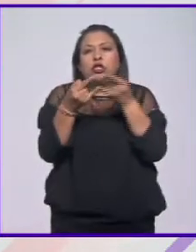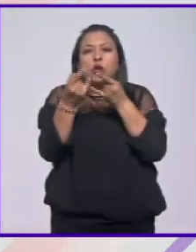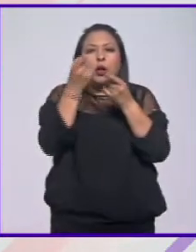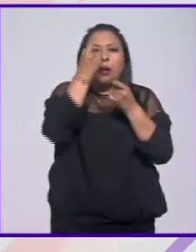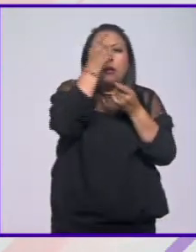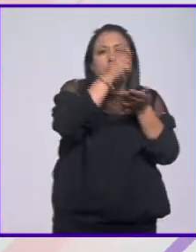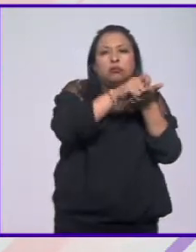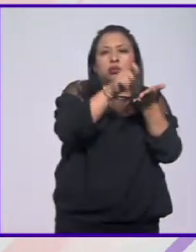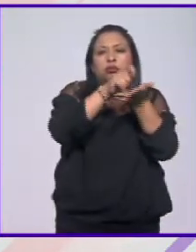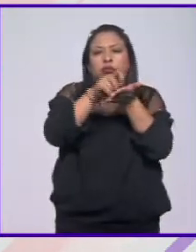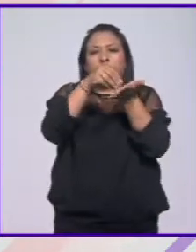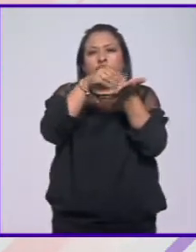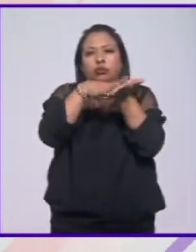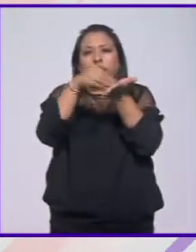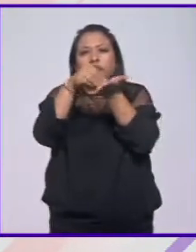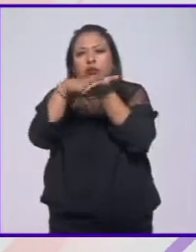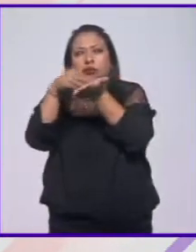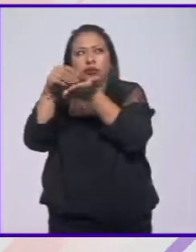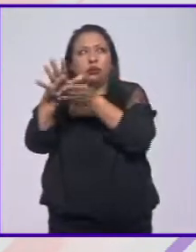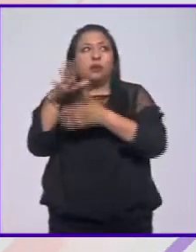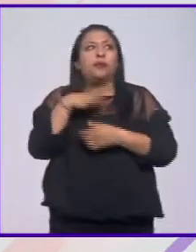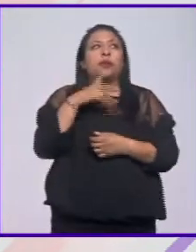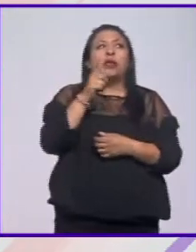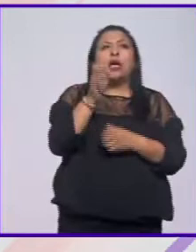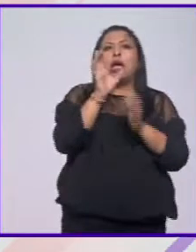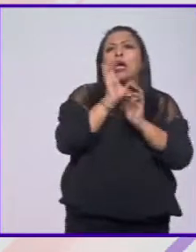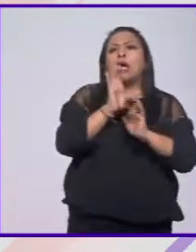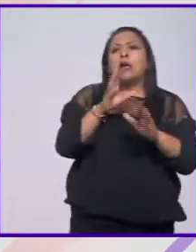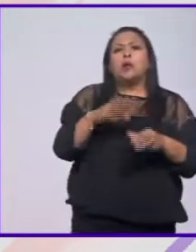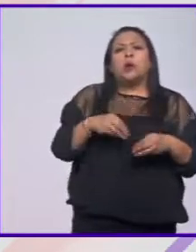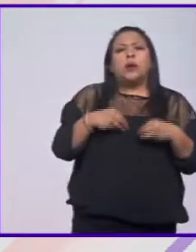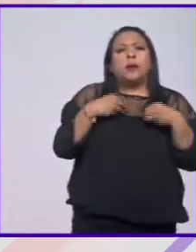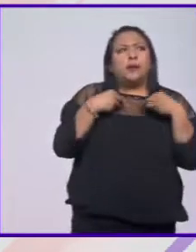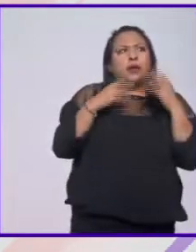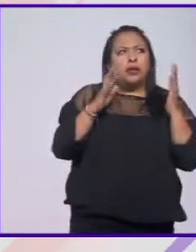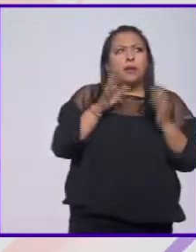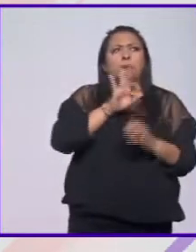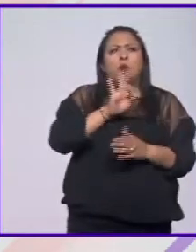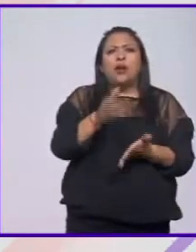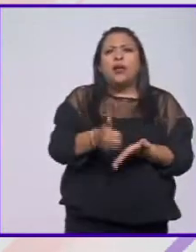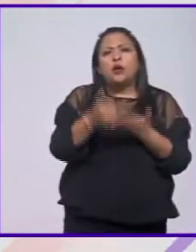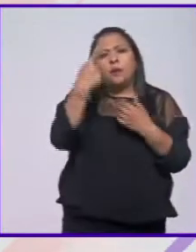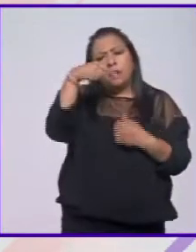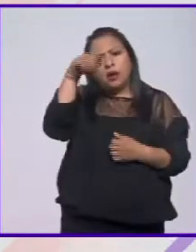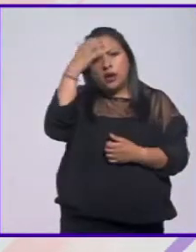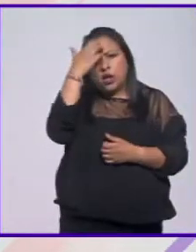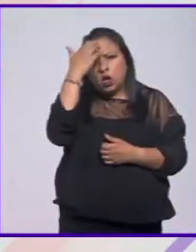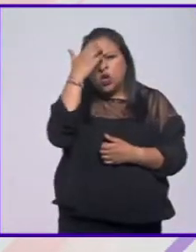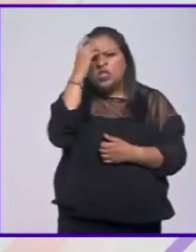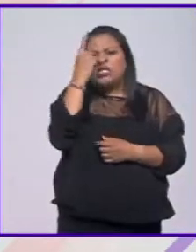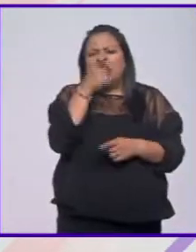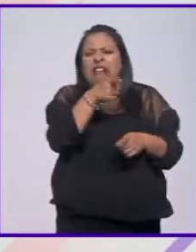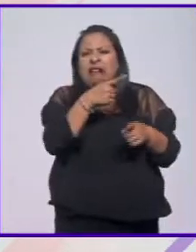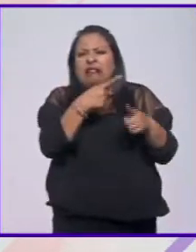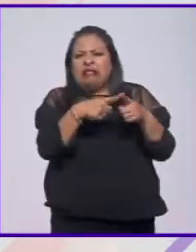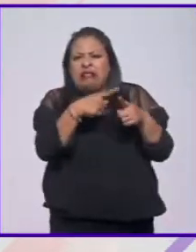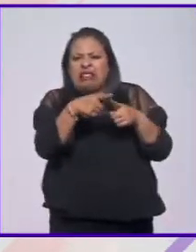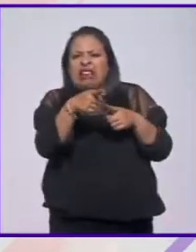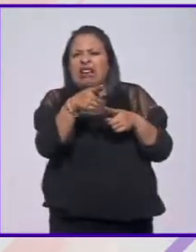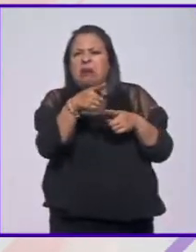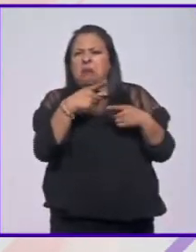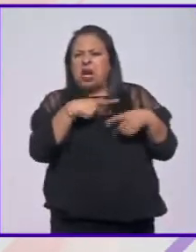creadores. Es un canto de vida, es un libro que te permite conocer quién es este ser misterioso llamado el